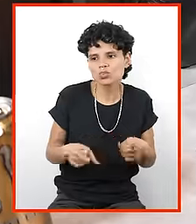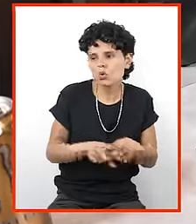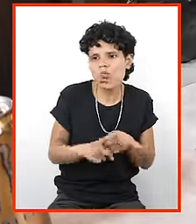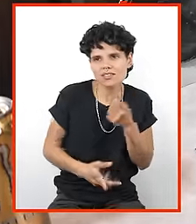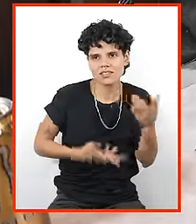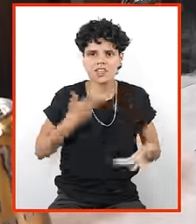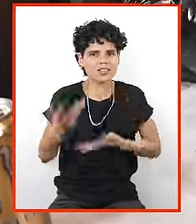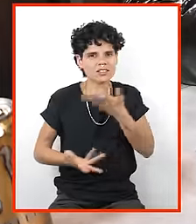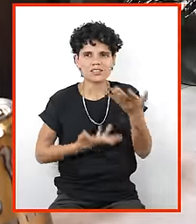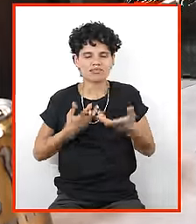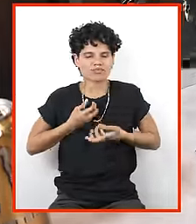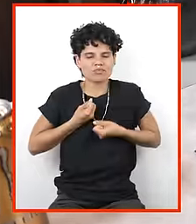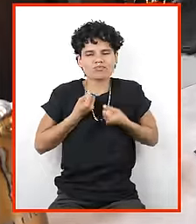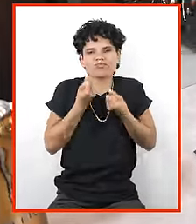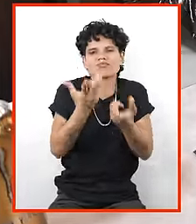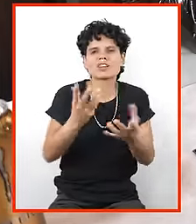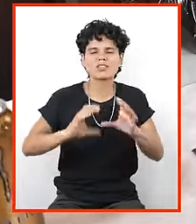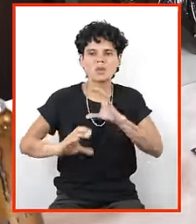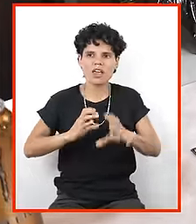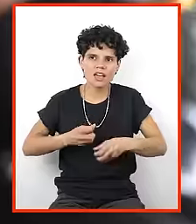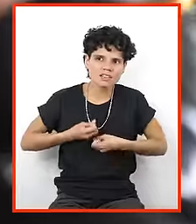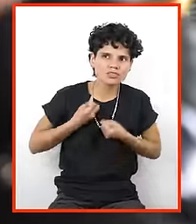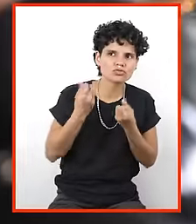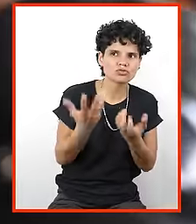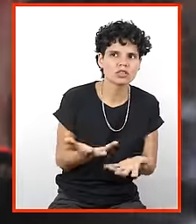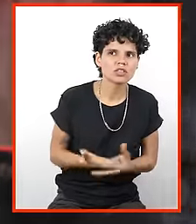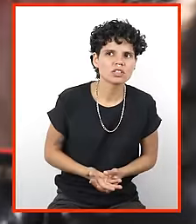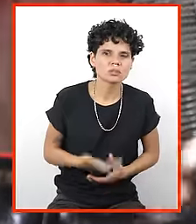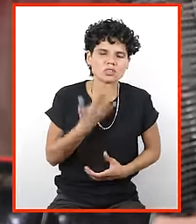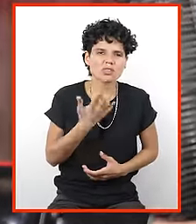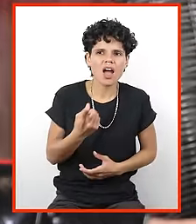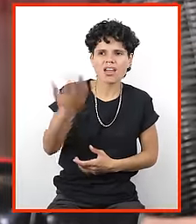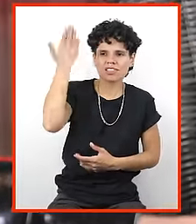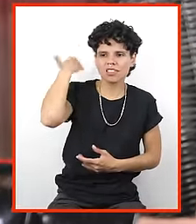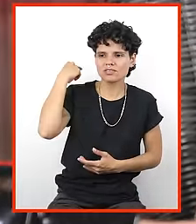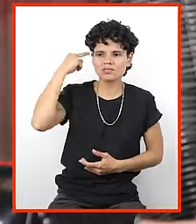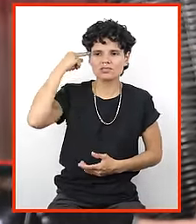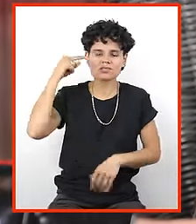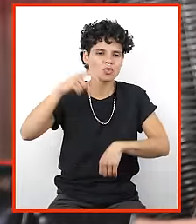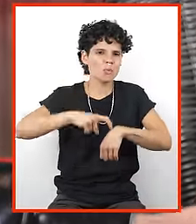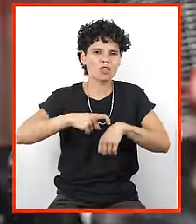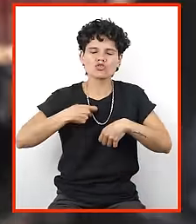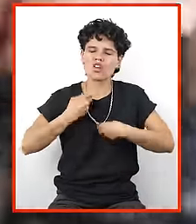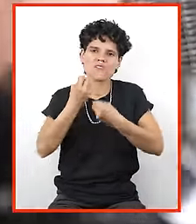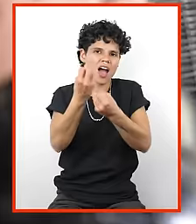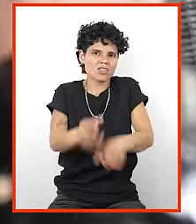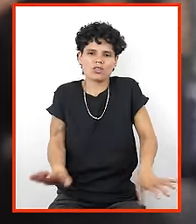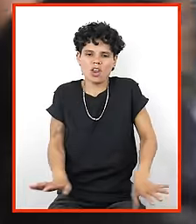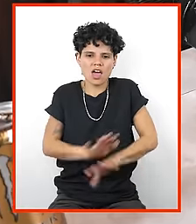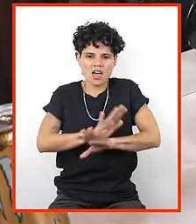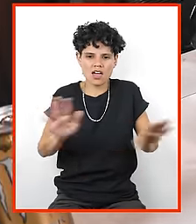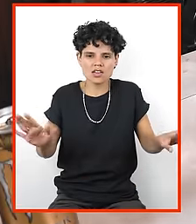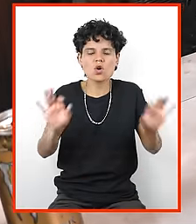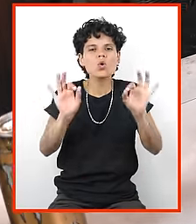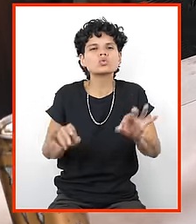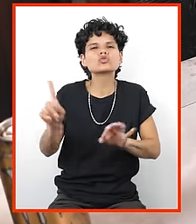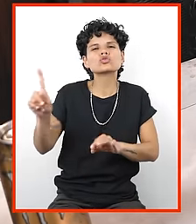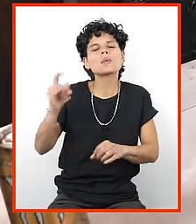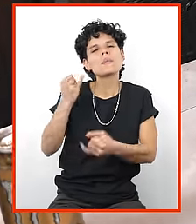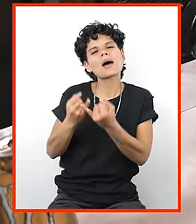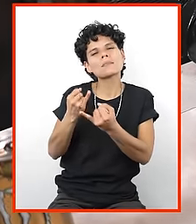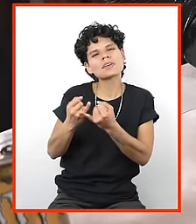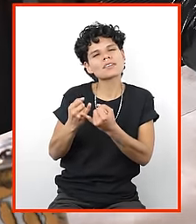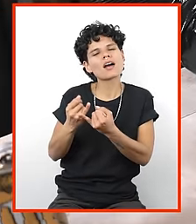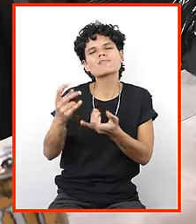Yo decidí dedicarme a esto porque en verdad en un momento le iba a abandonar todo y una de mis mejores amigas tuvo como